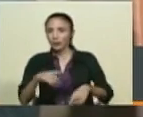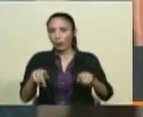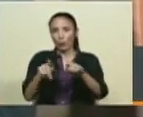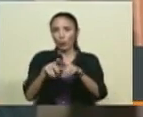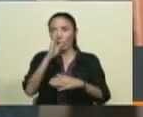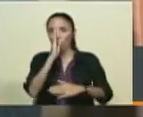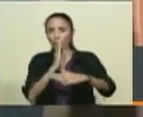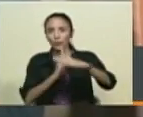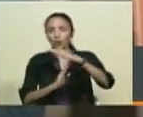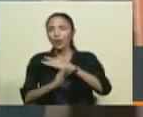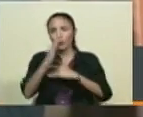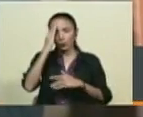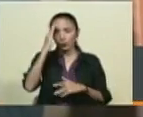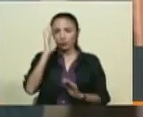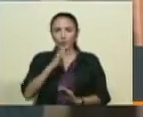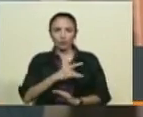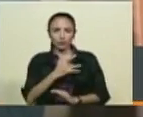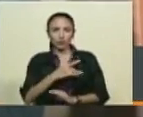qué siente él.